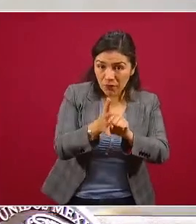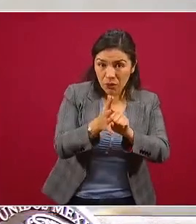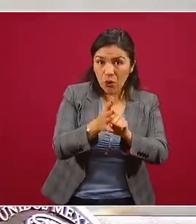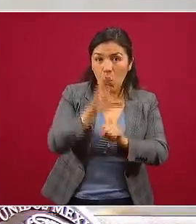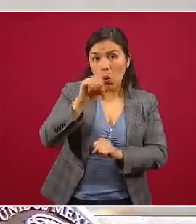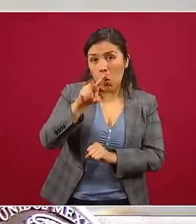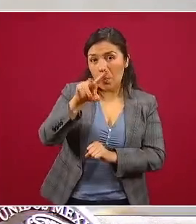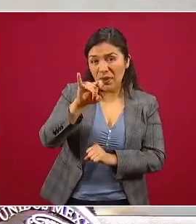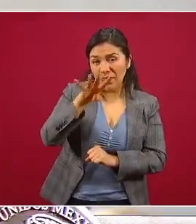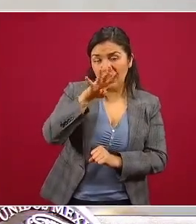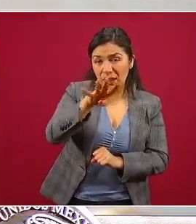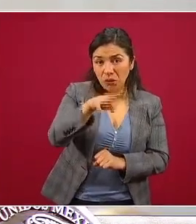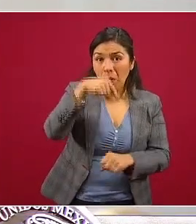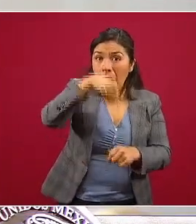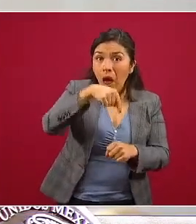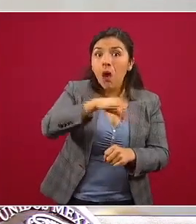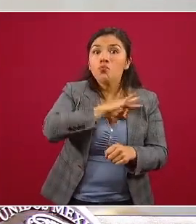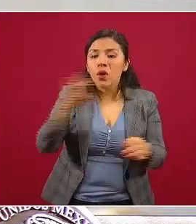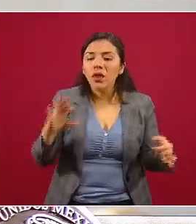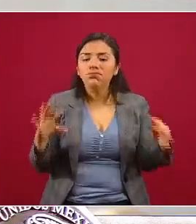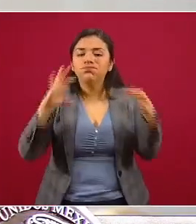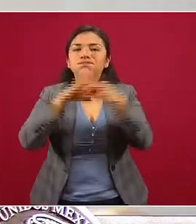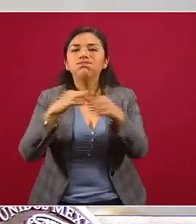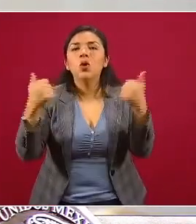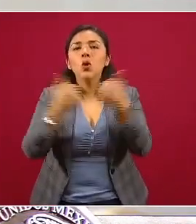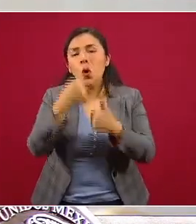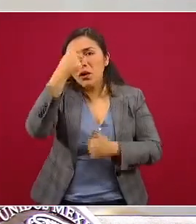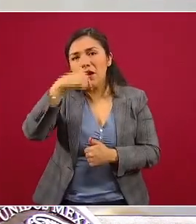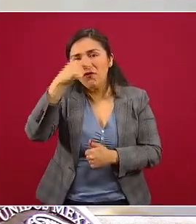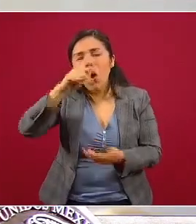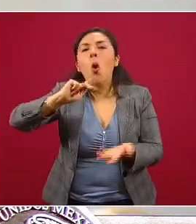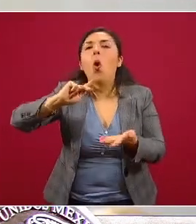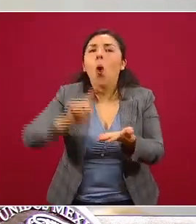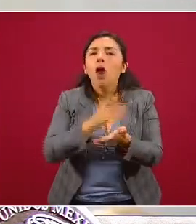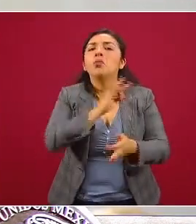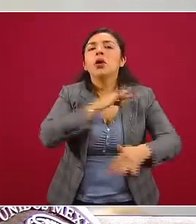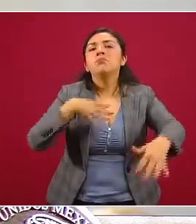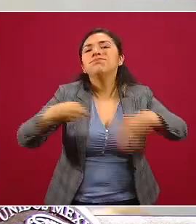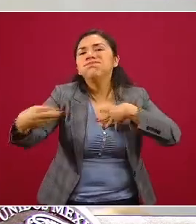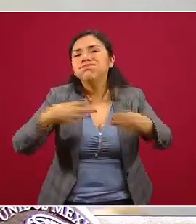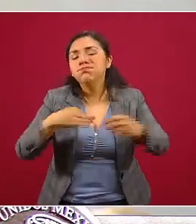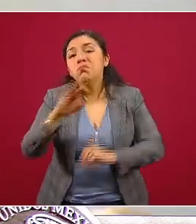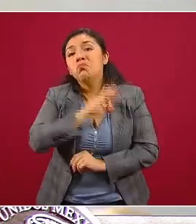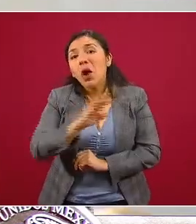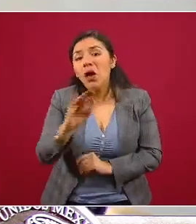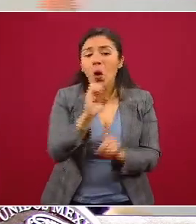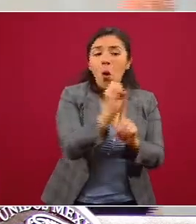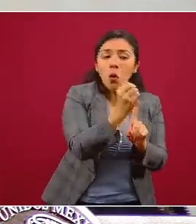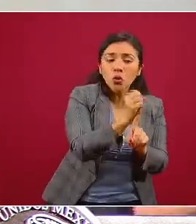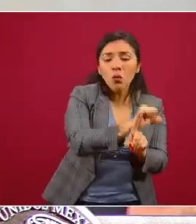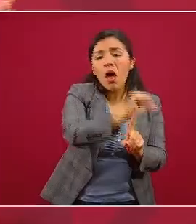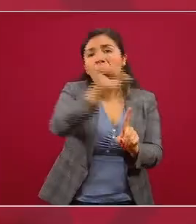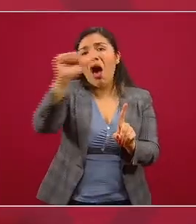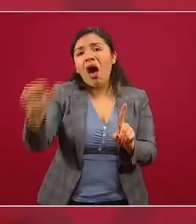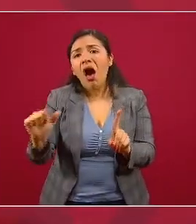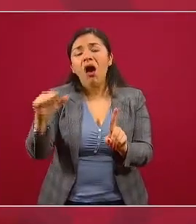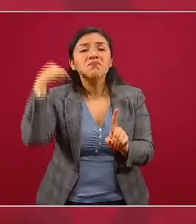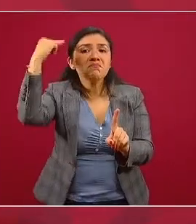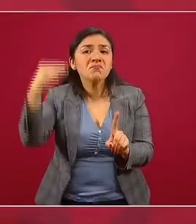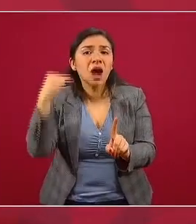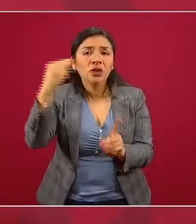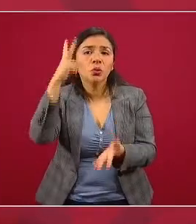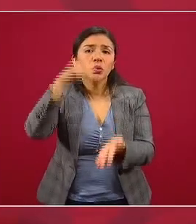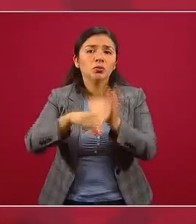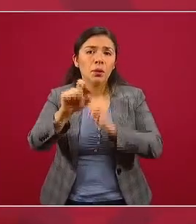la COVID-19 pudieran incorporarse también a un nuevo ciclo de transmisión entre octubre y marzo